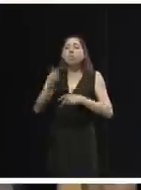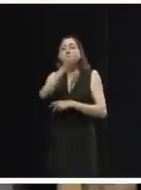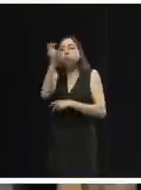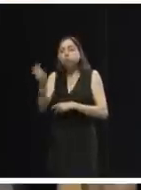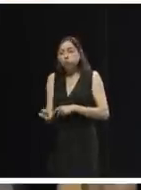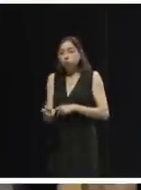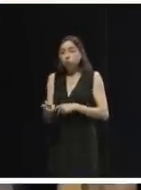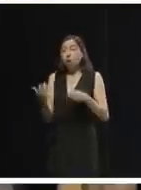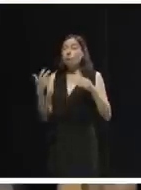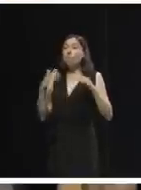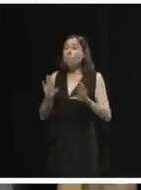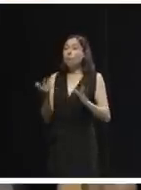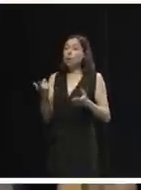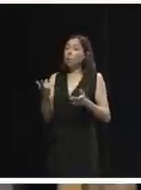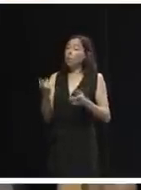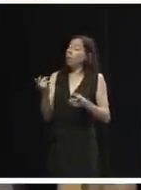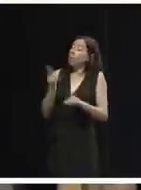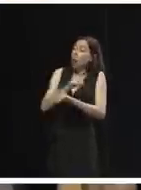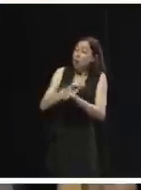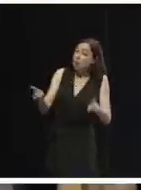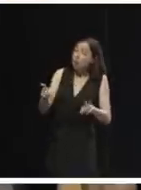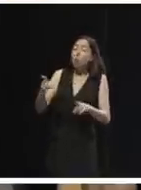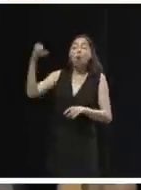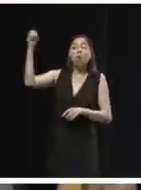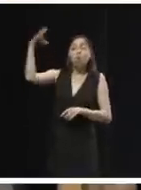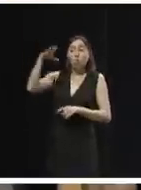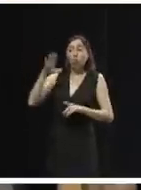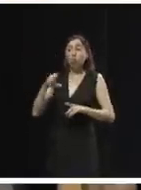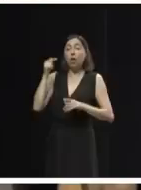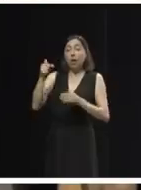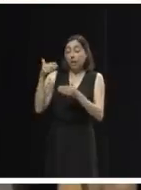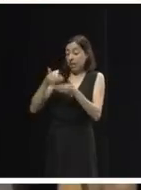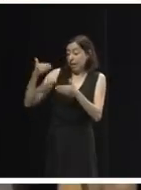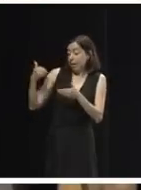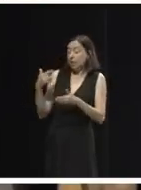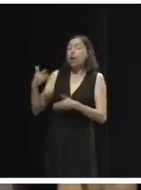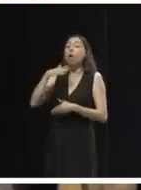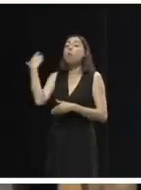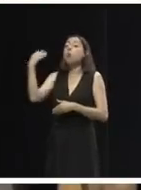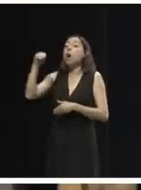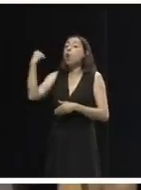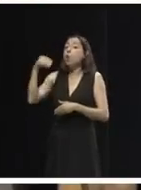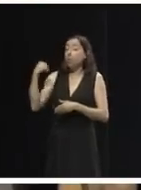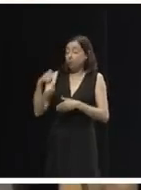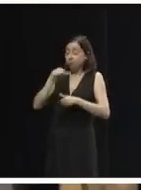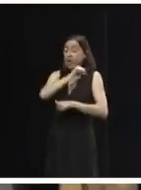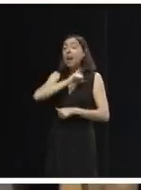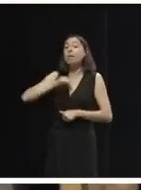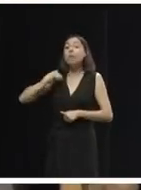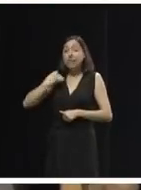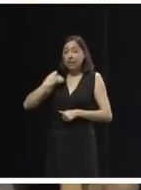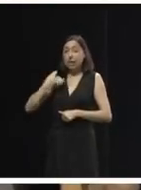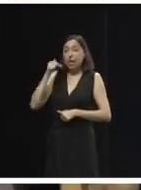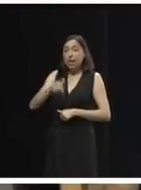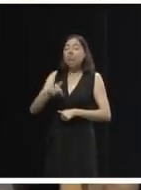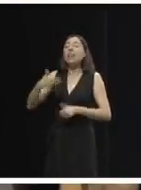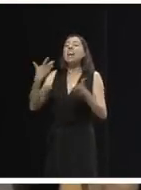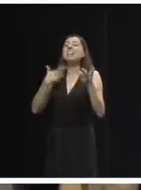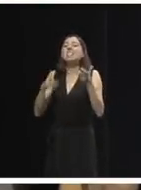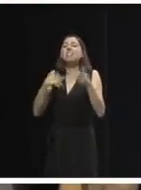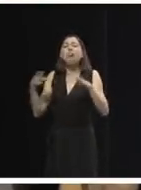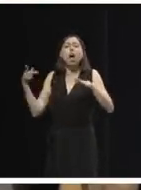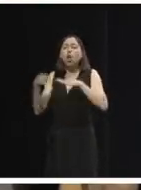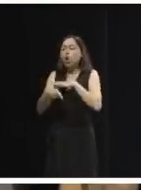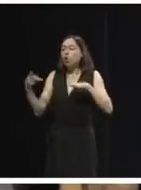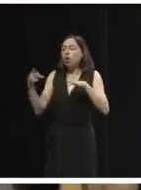Pero tampoco el suministro eléctrico. Aquí detrás hay una joven con una camiseta y es que en esta Sevilla hay cortes de